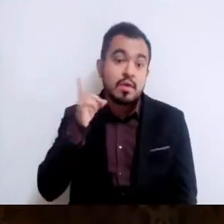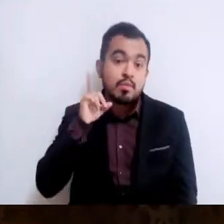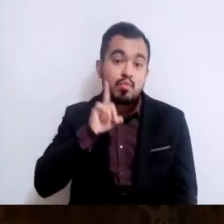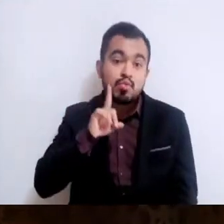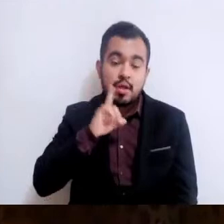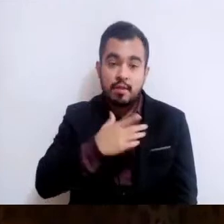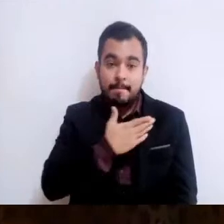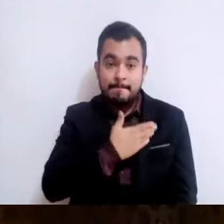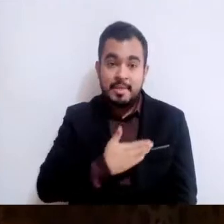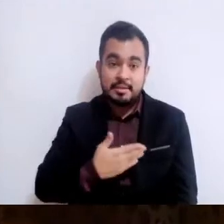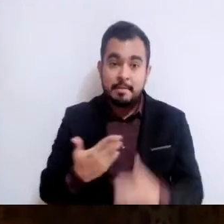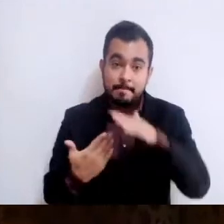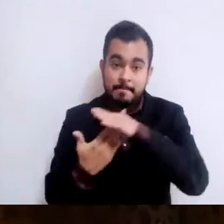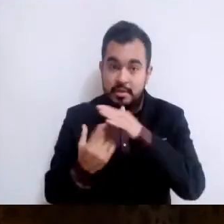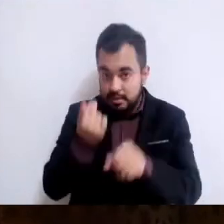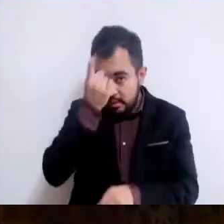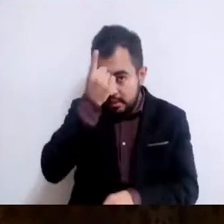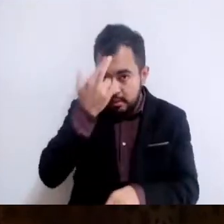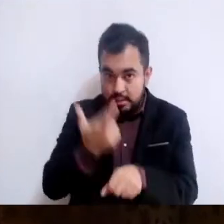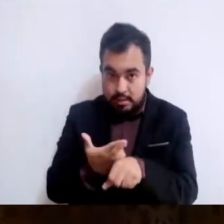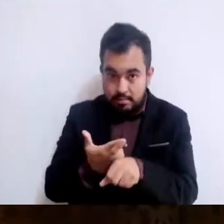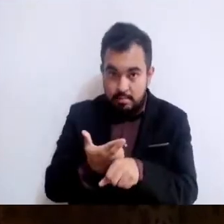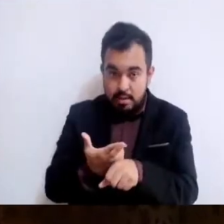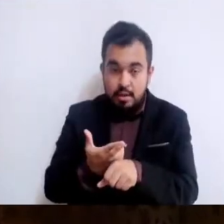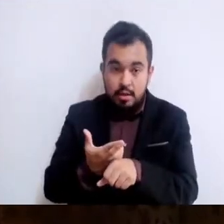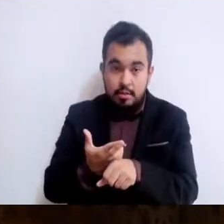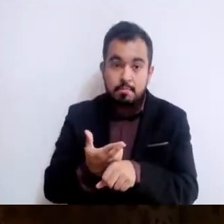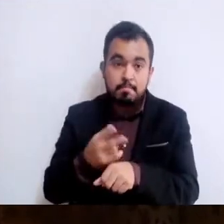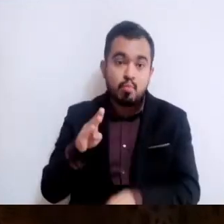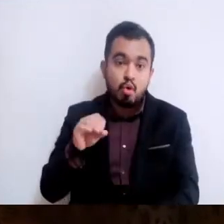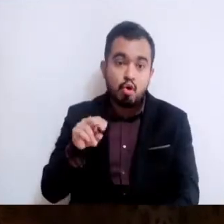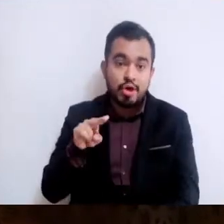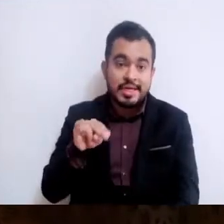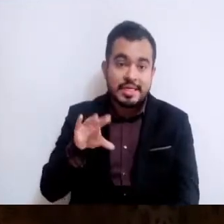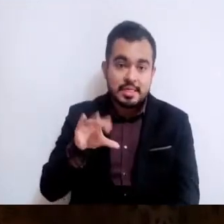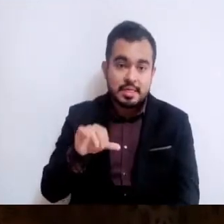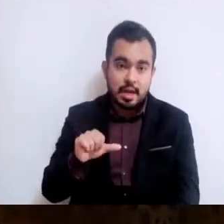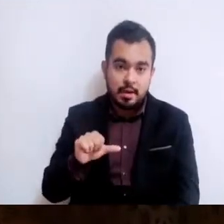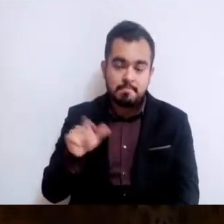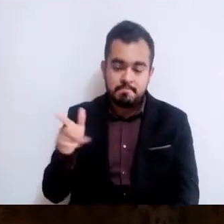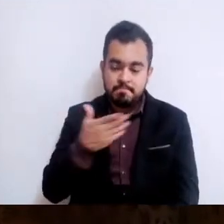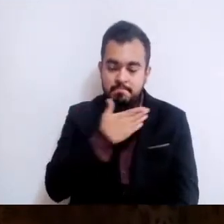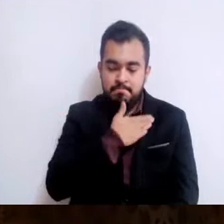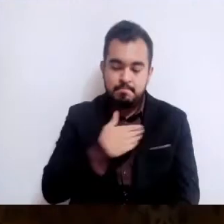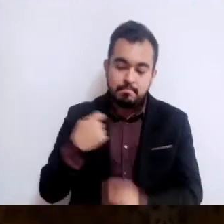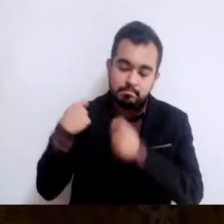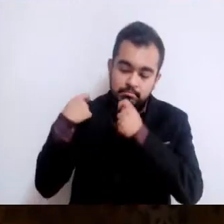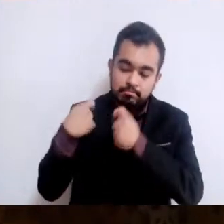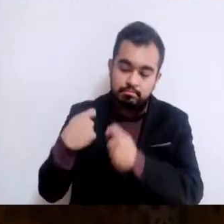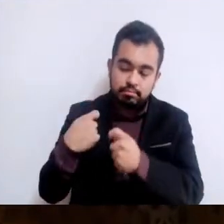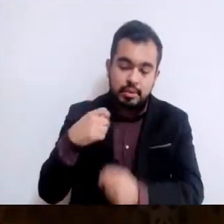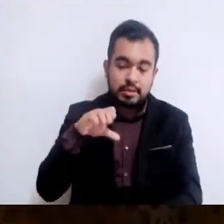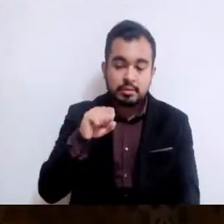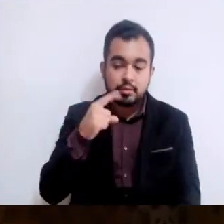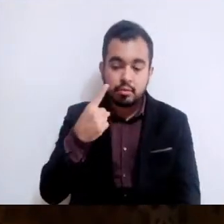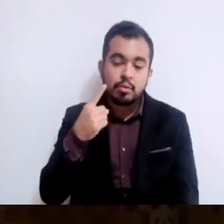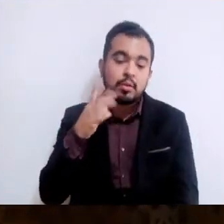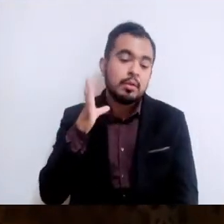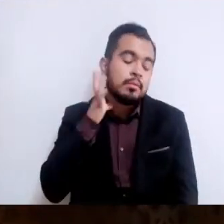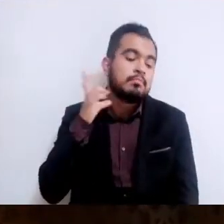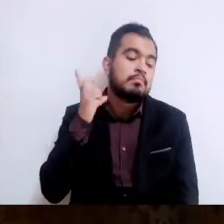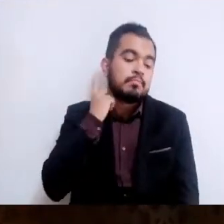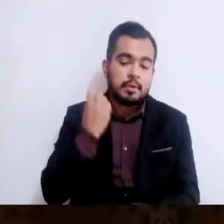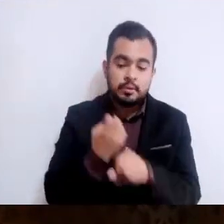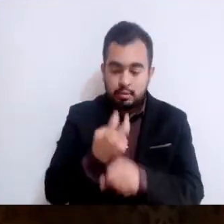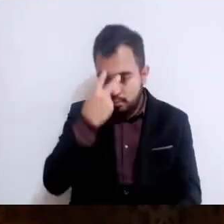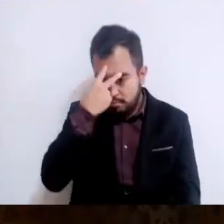mesa directiva de la 61ª legislatura del Estado de México, a todos mis compañeros que integran la